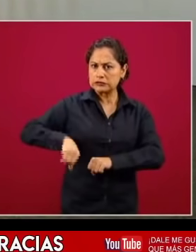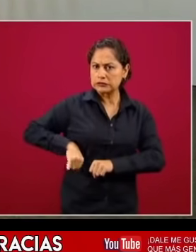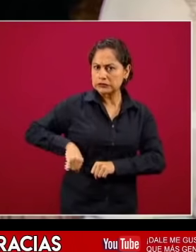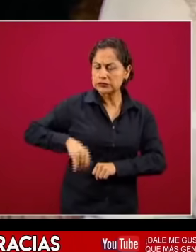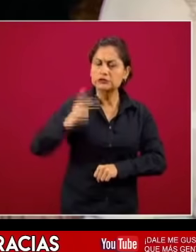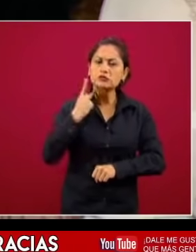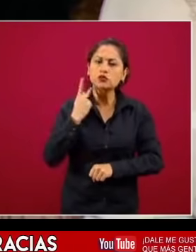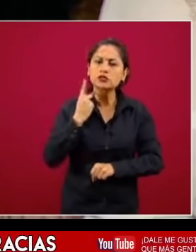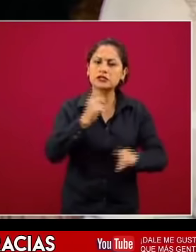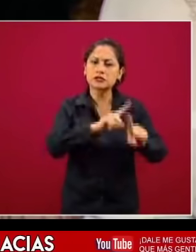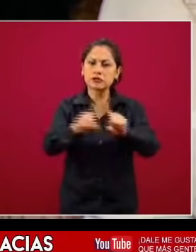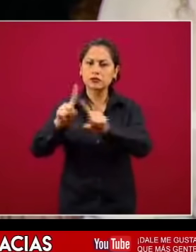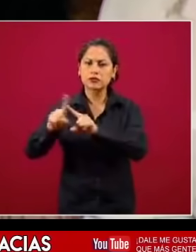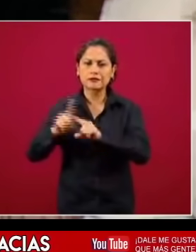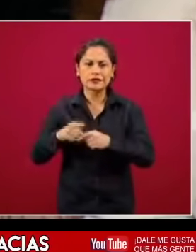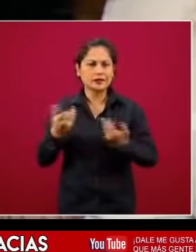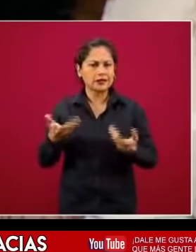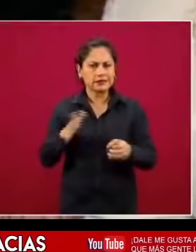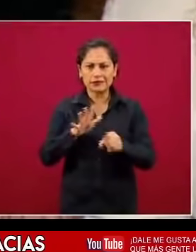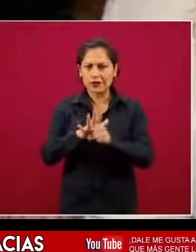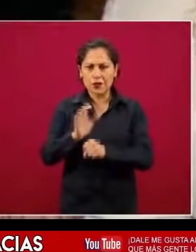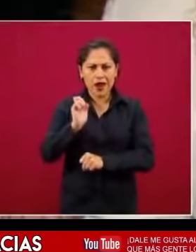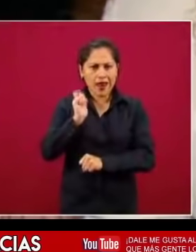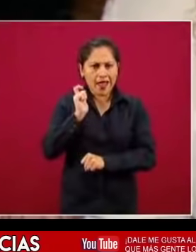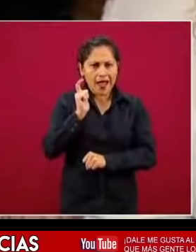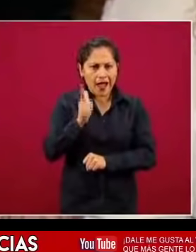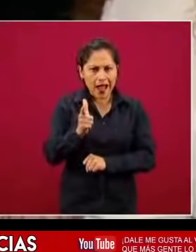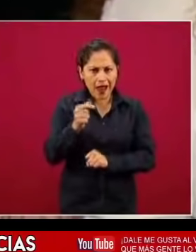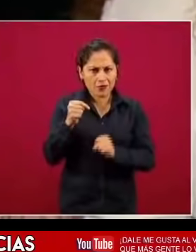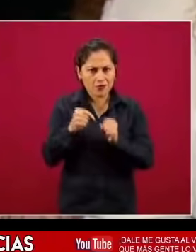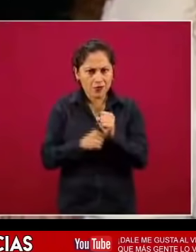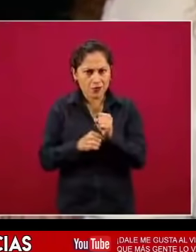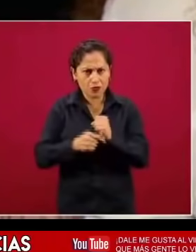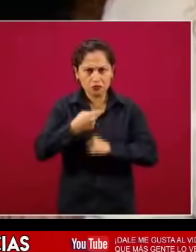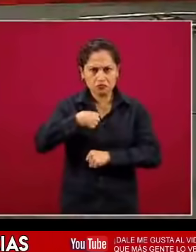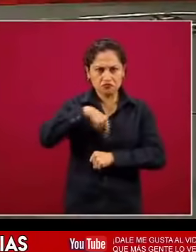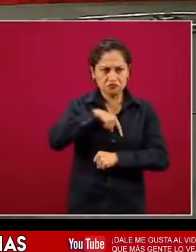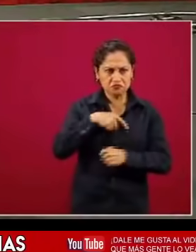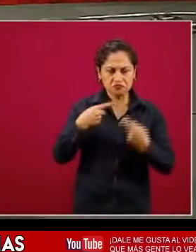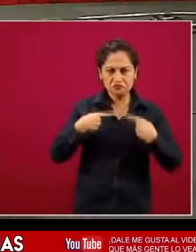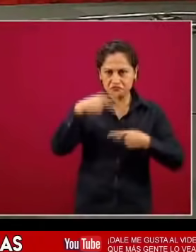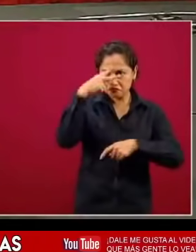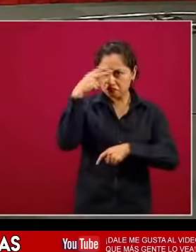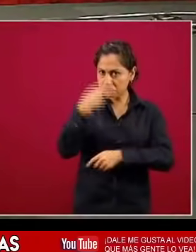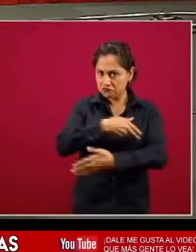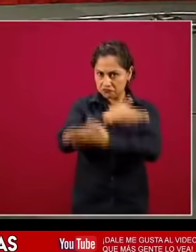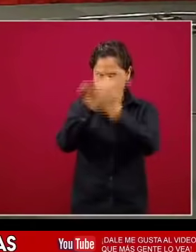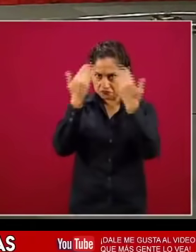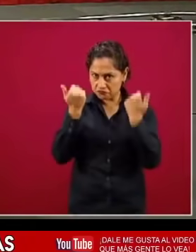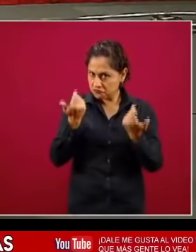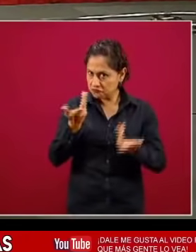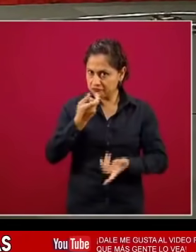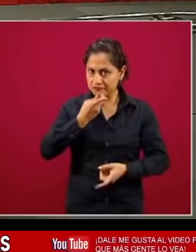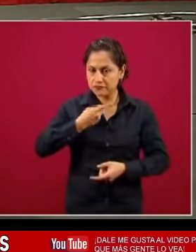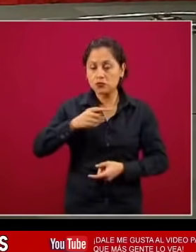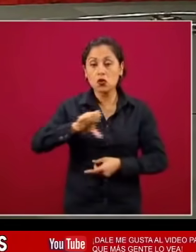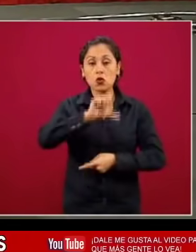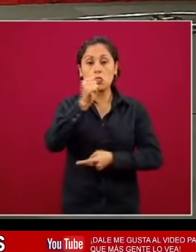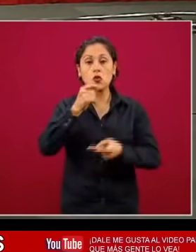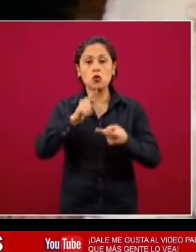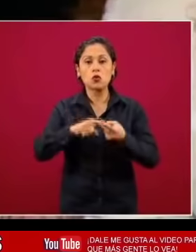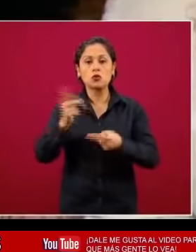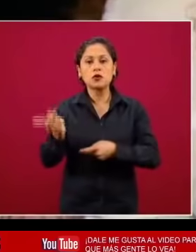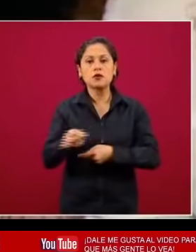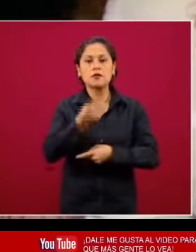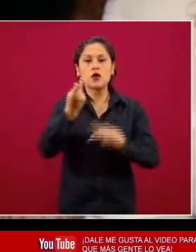hay algo que los ciudadanos no sepamos y vamos a ver otra más si me lo permite los pacientes que se van recuperando de kobe qué indicaciones